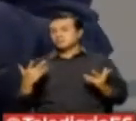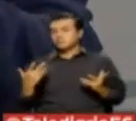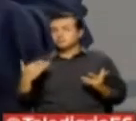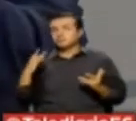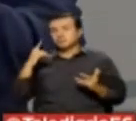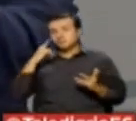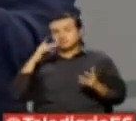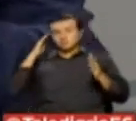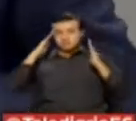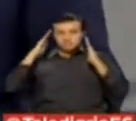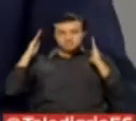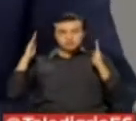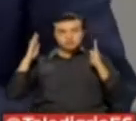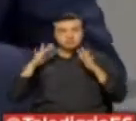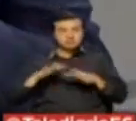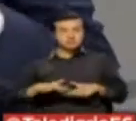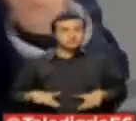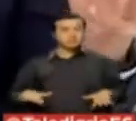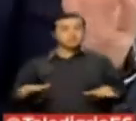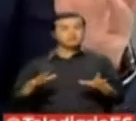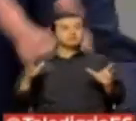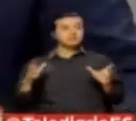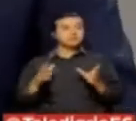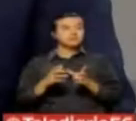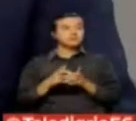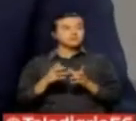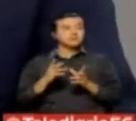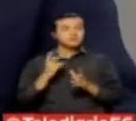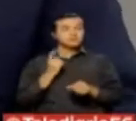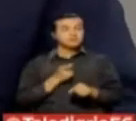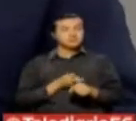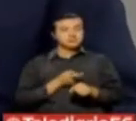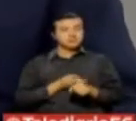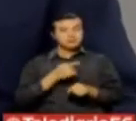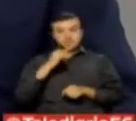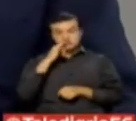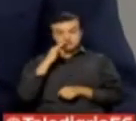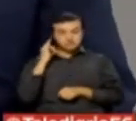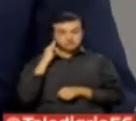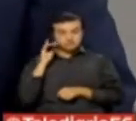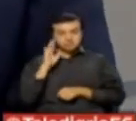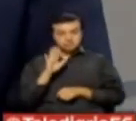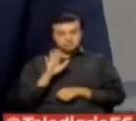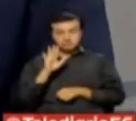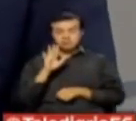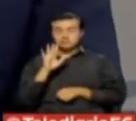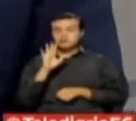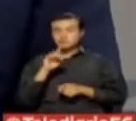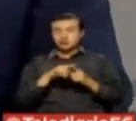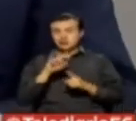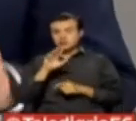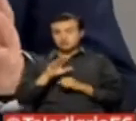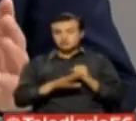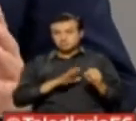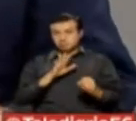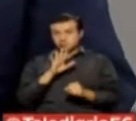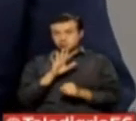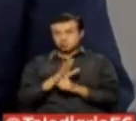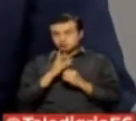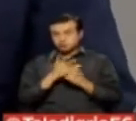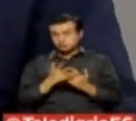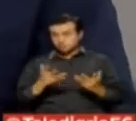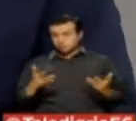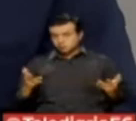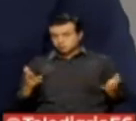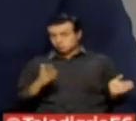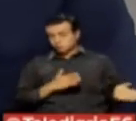todo las orientadas a este segmento específico de la población niñas y niños hasta cinco